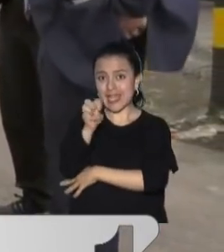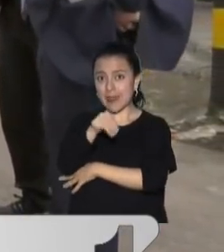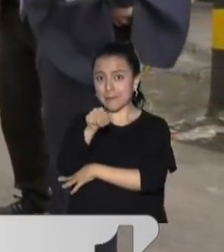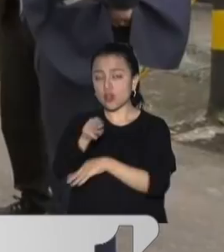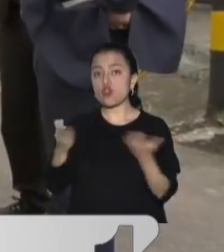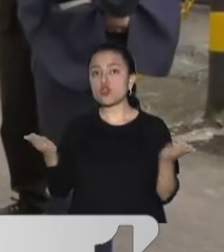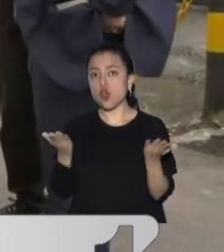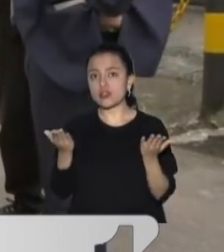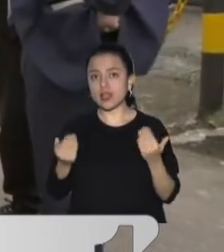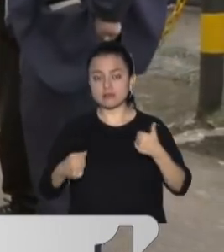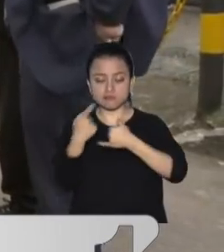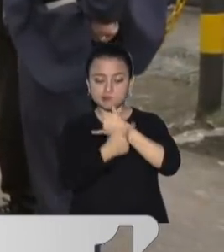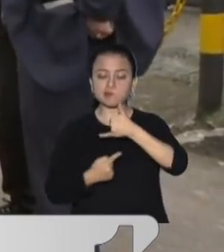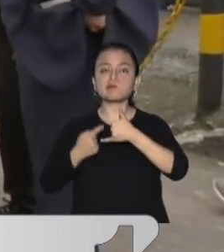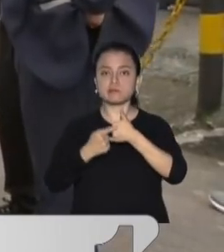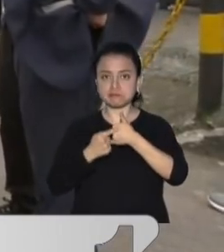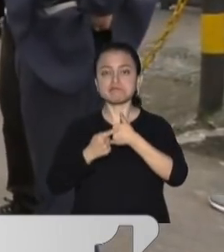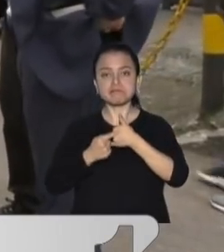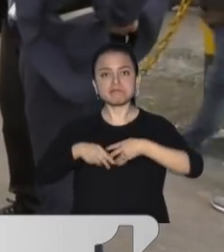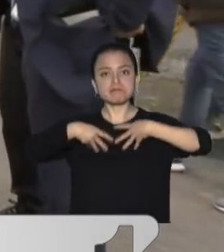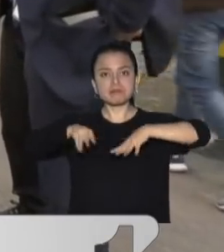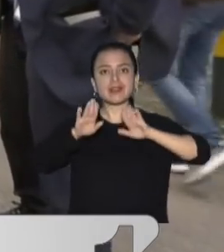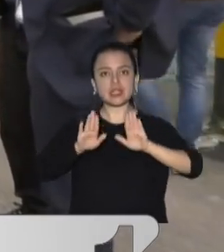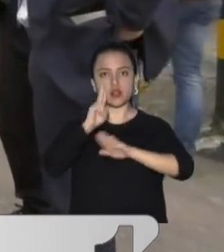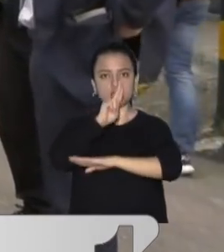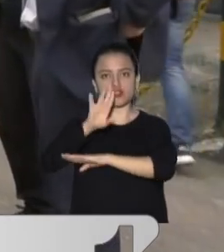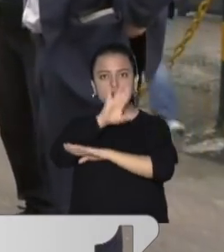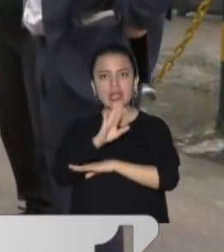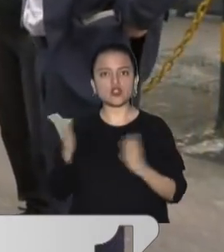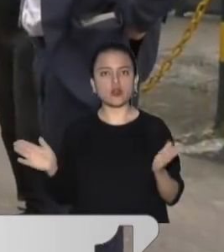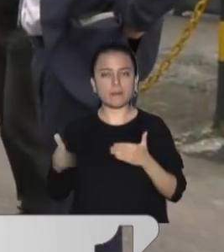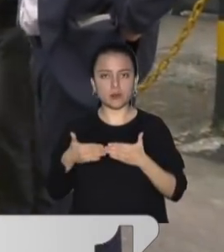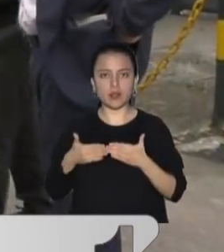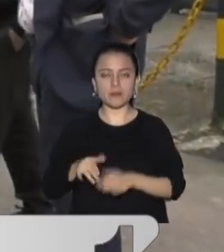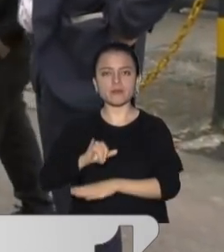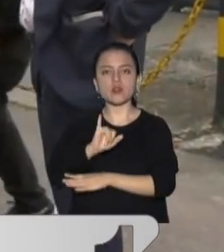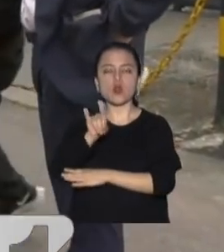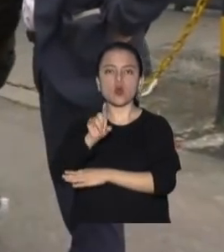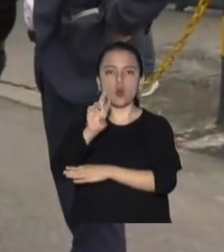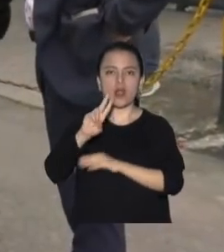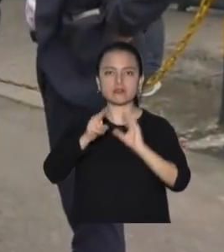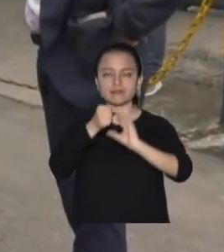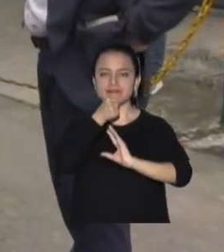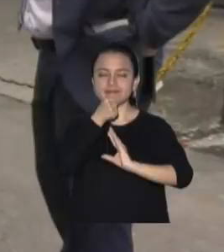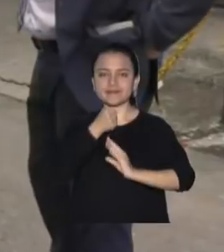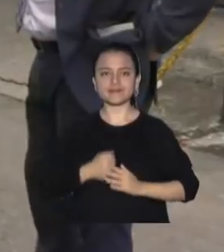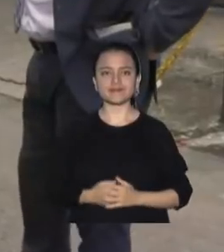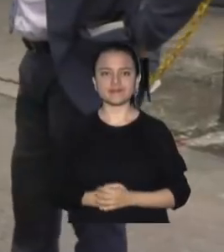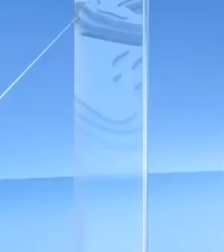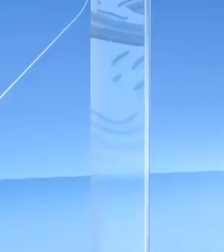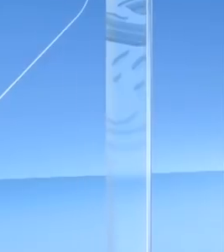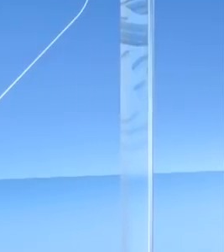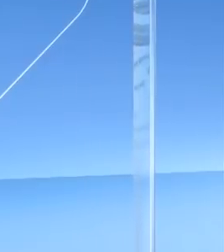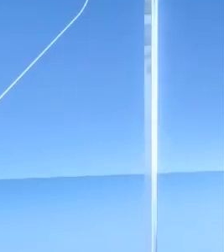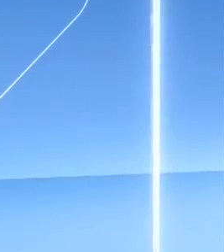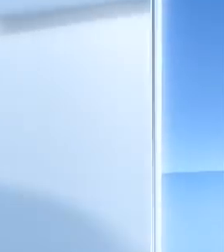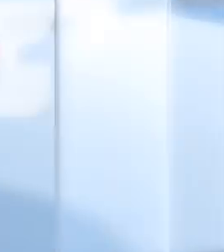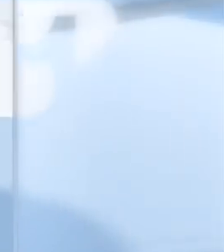distintas ciudades del país. Desde el norte de Bogotá, en la Conferencia Episcopal, Juan Armando Rojas, Noticentro 1 CMI.